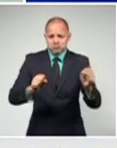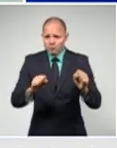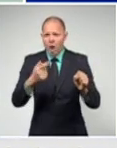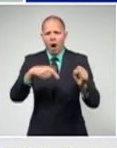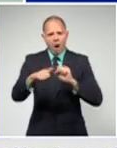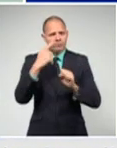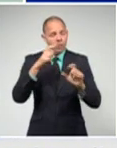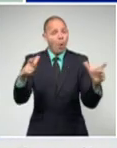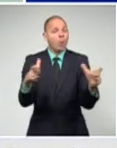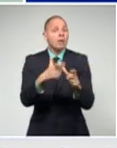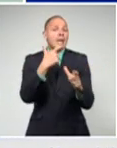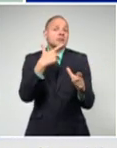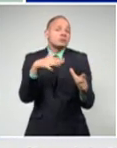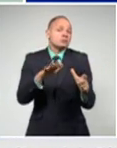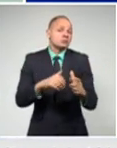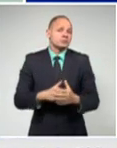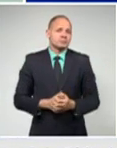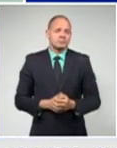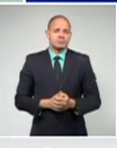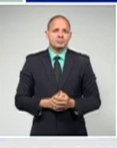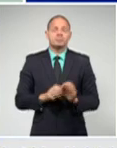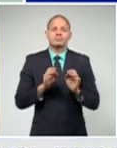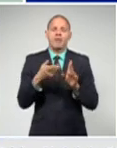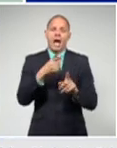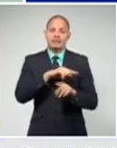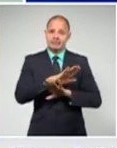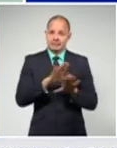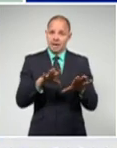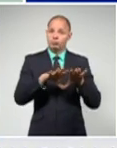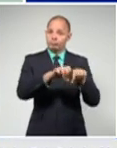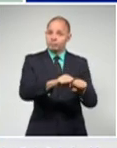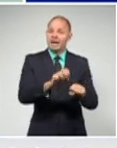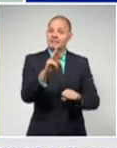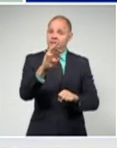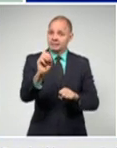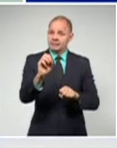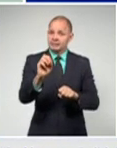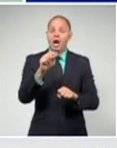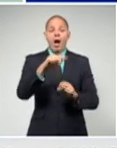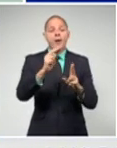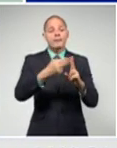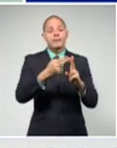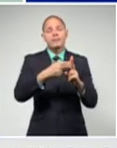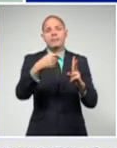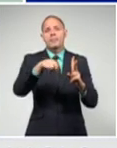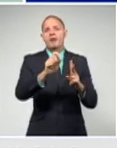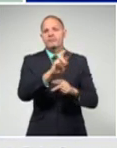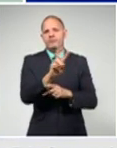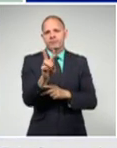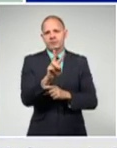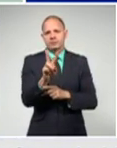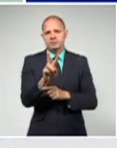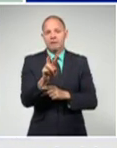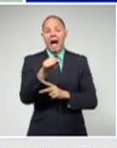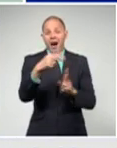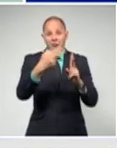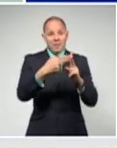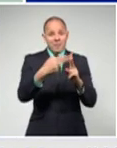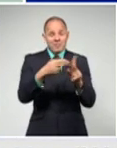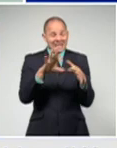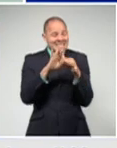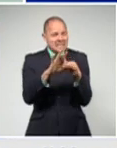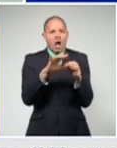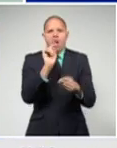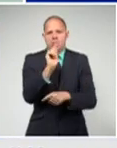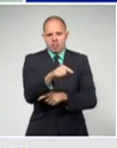en la transmisión. De los 30 casos ayer, Bayamo con 22 es donde realmente ellos han tenido